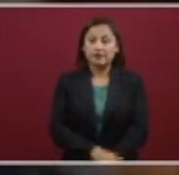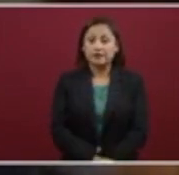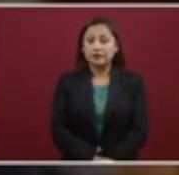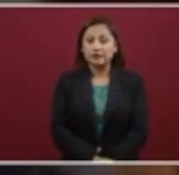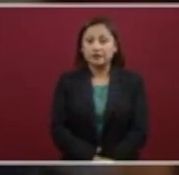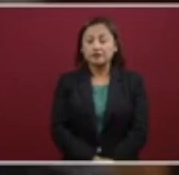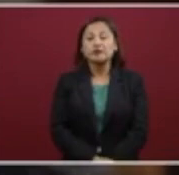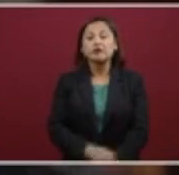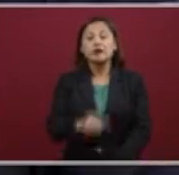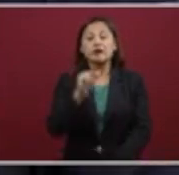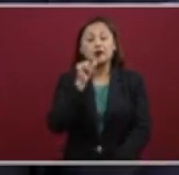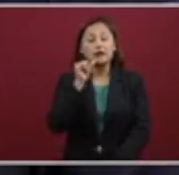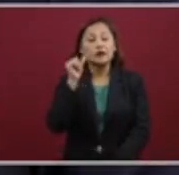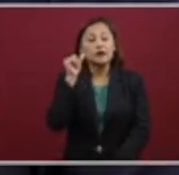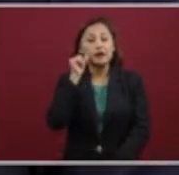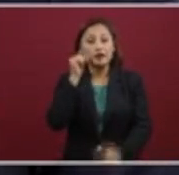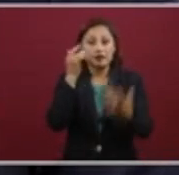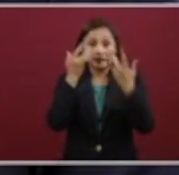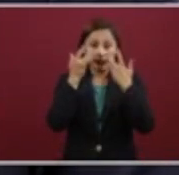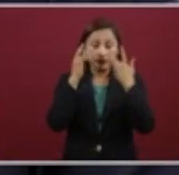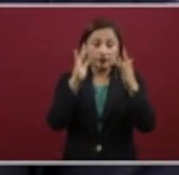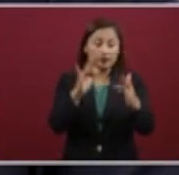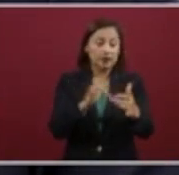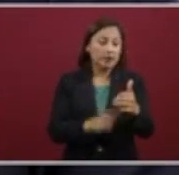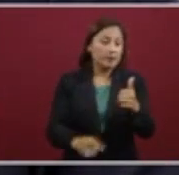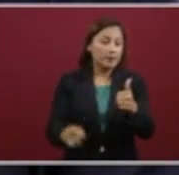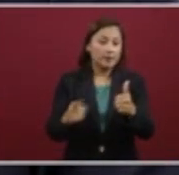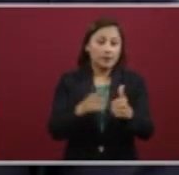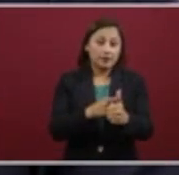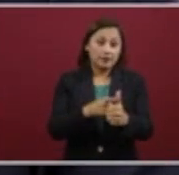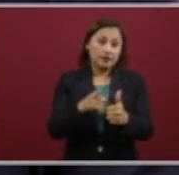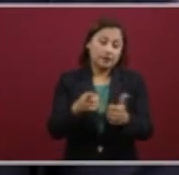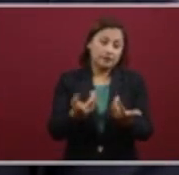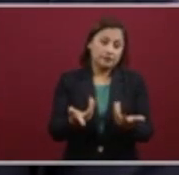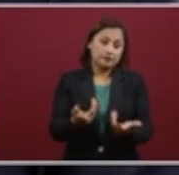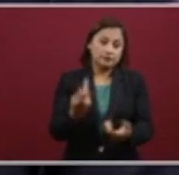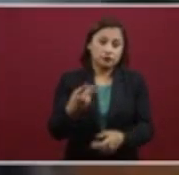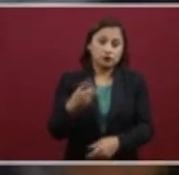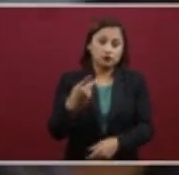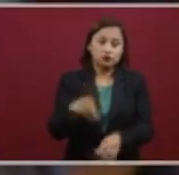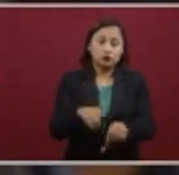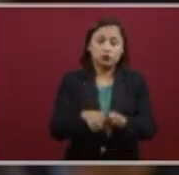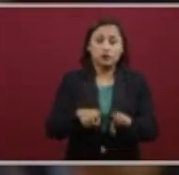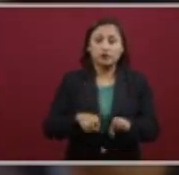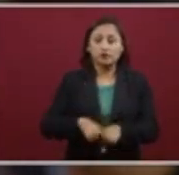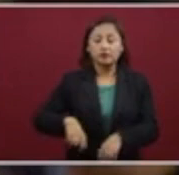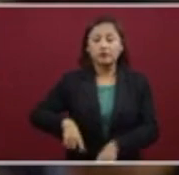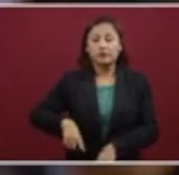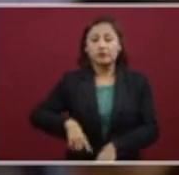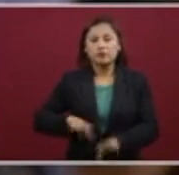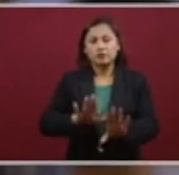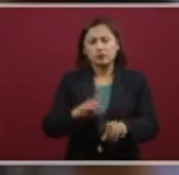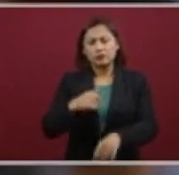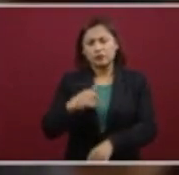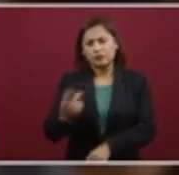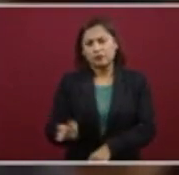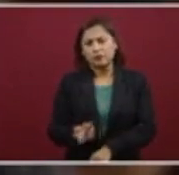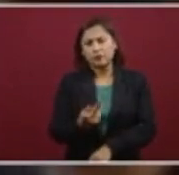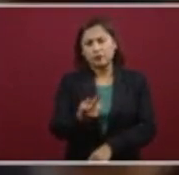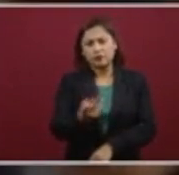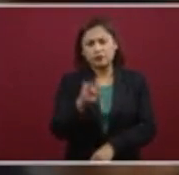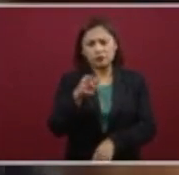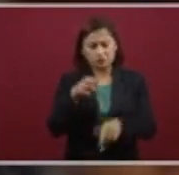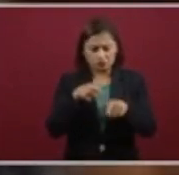primera renuncia de su administración. Presidente, ¿continuará usted con la